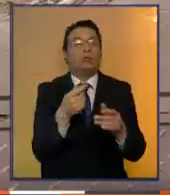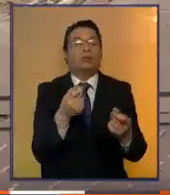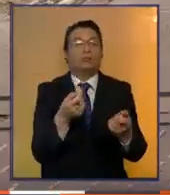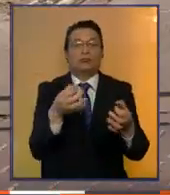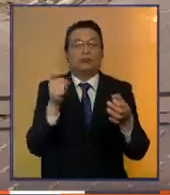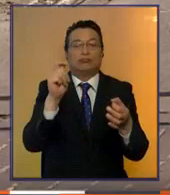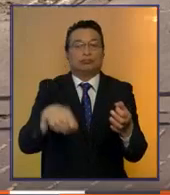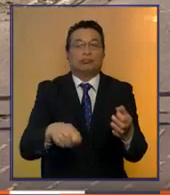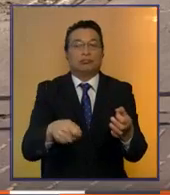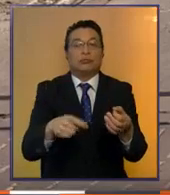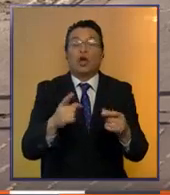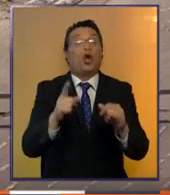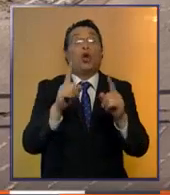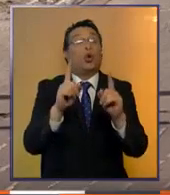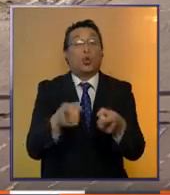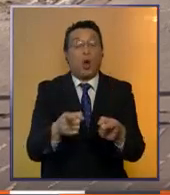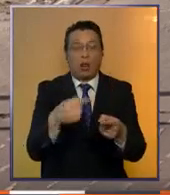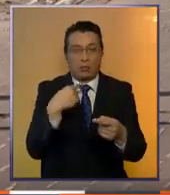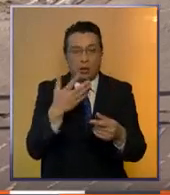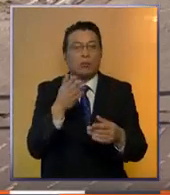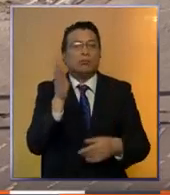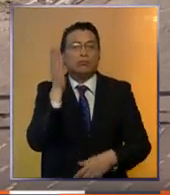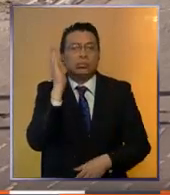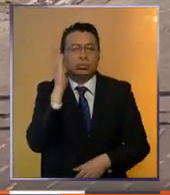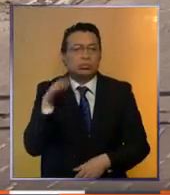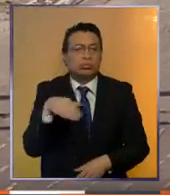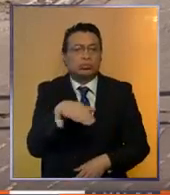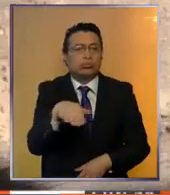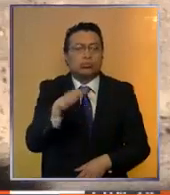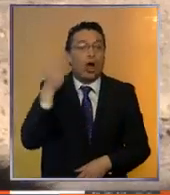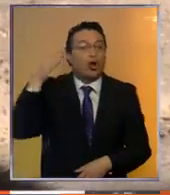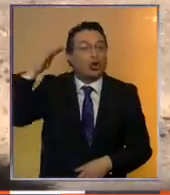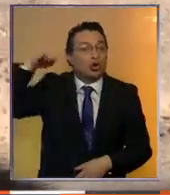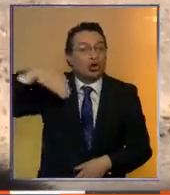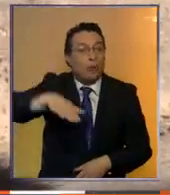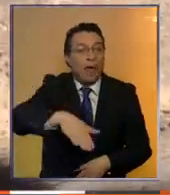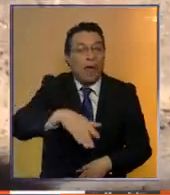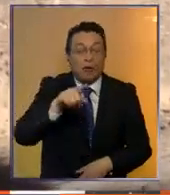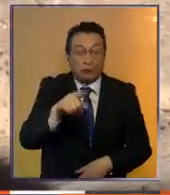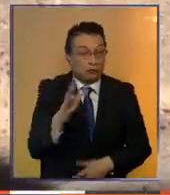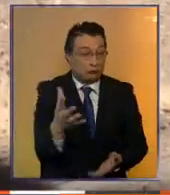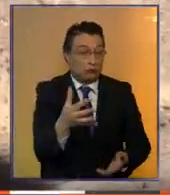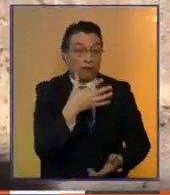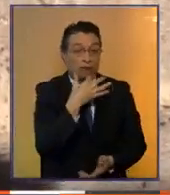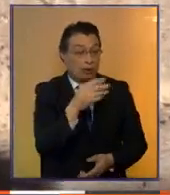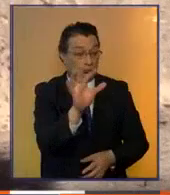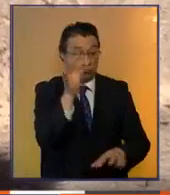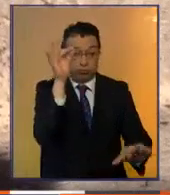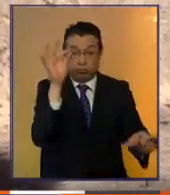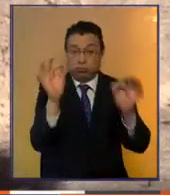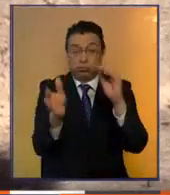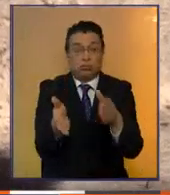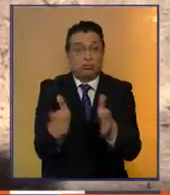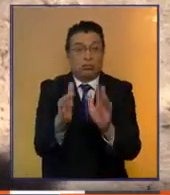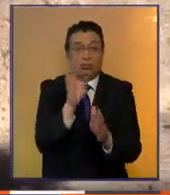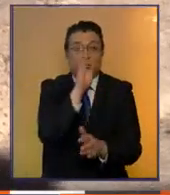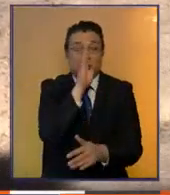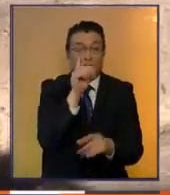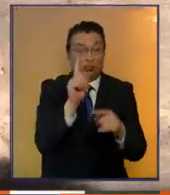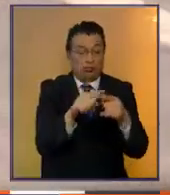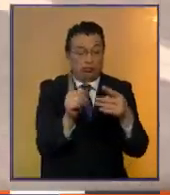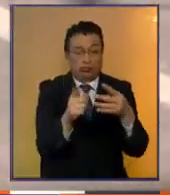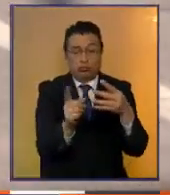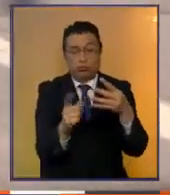de todas formas hicimos un rápido recorrido por la comuna y no fue difícil encontrarnos con perros en la calle en pocos minutos